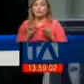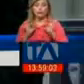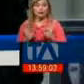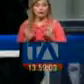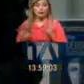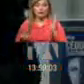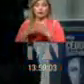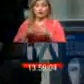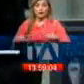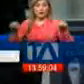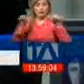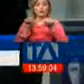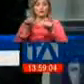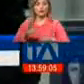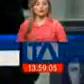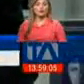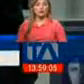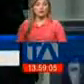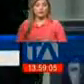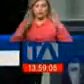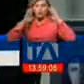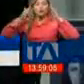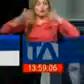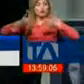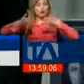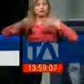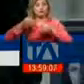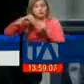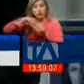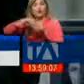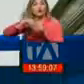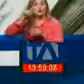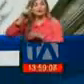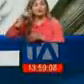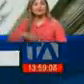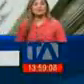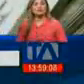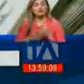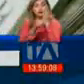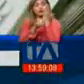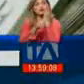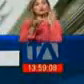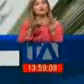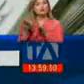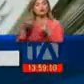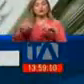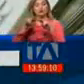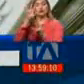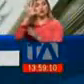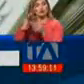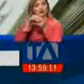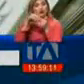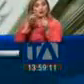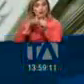para que todas las áreas del Estado puedan focalizar los subsidios que sean necesarios. La cédula electrónica tendrá un costo de